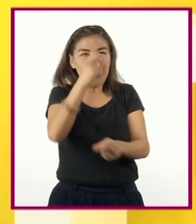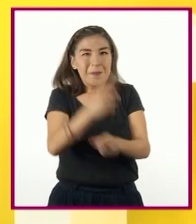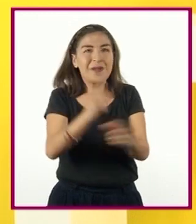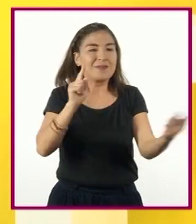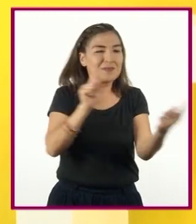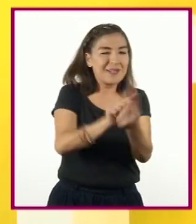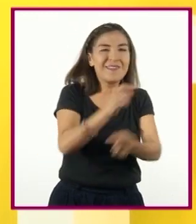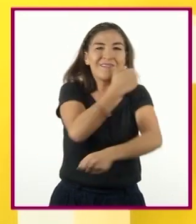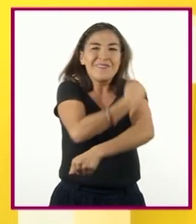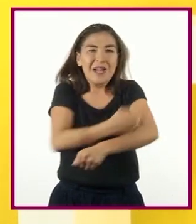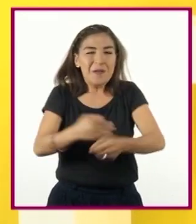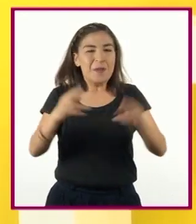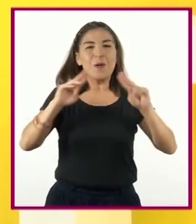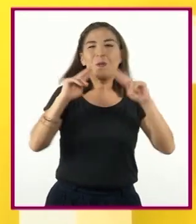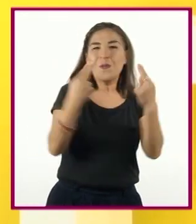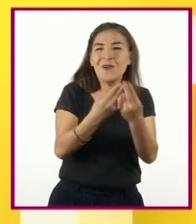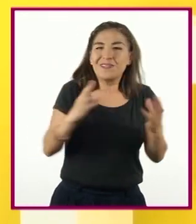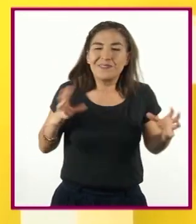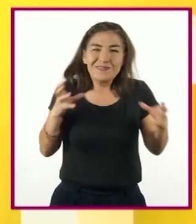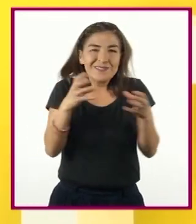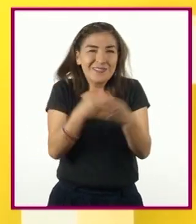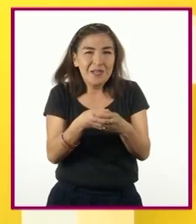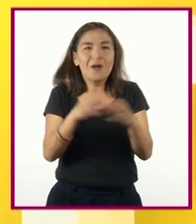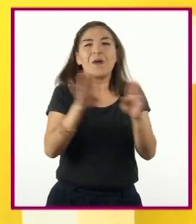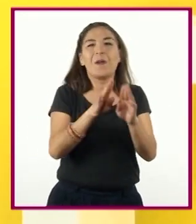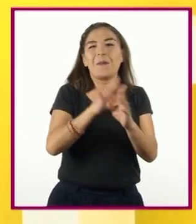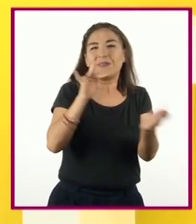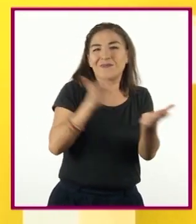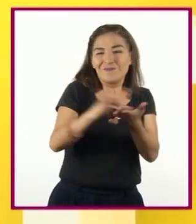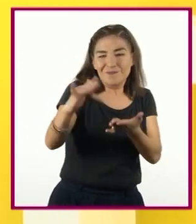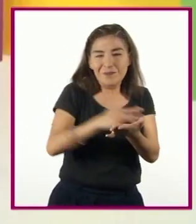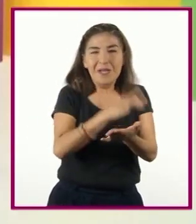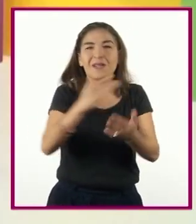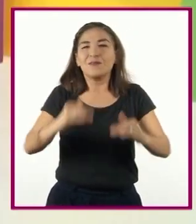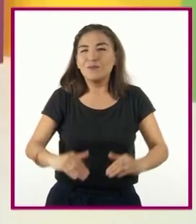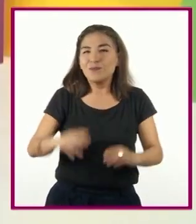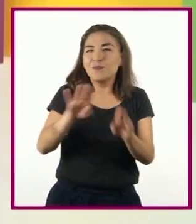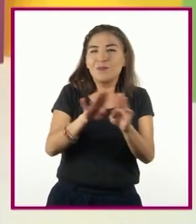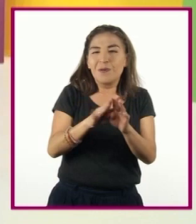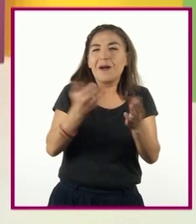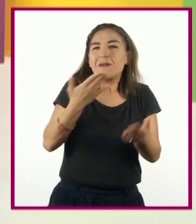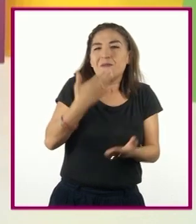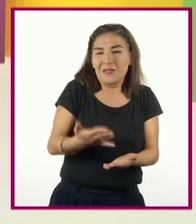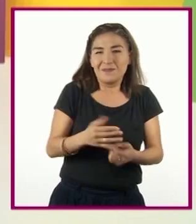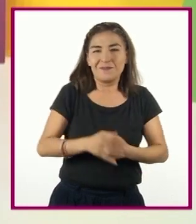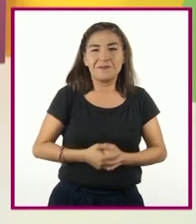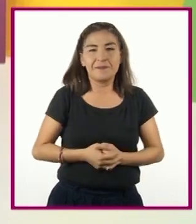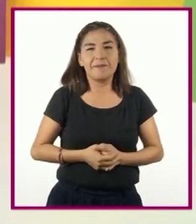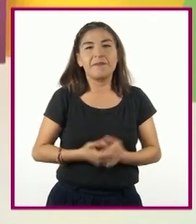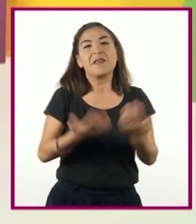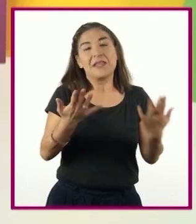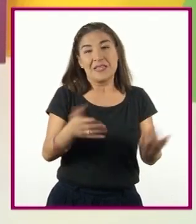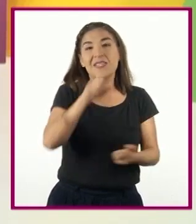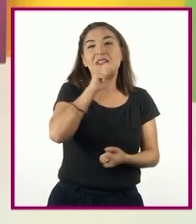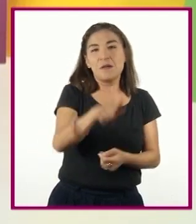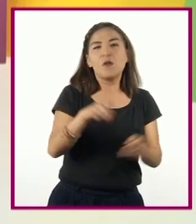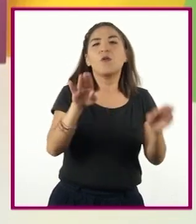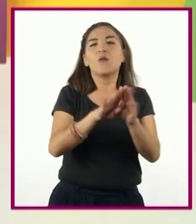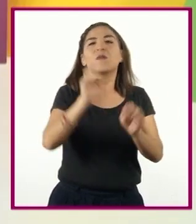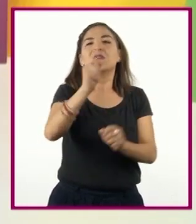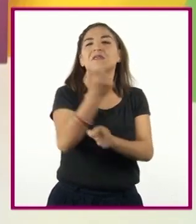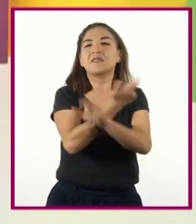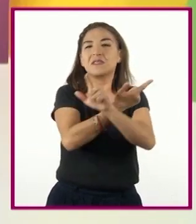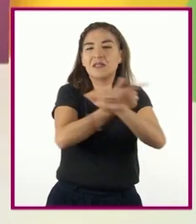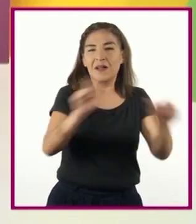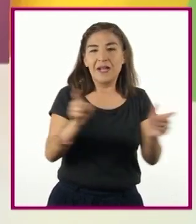como una familia unida que crece y se apoya mutuamente. Si bien es cierto que una de nuestras libertades es